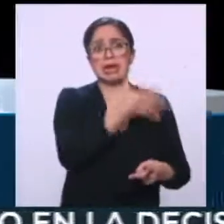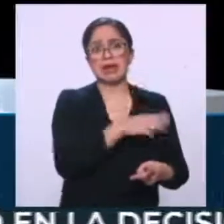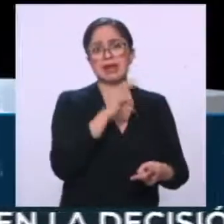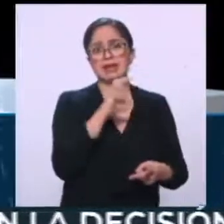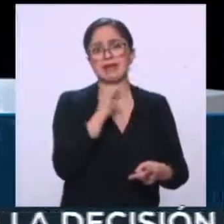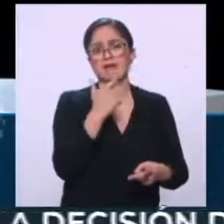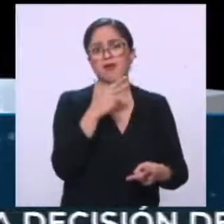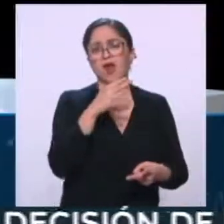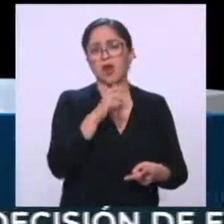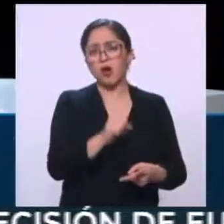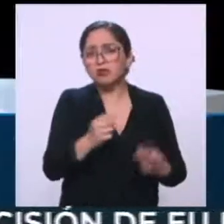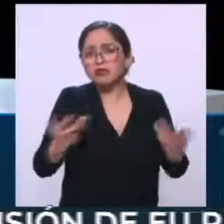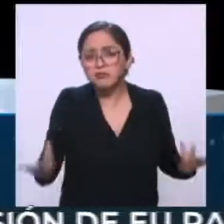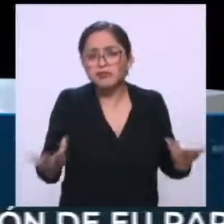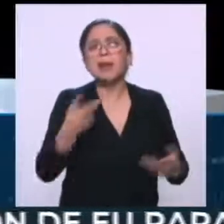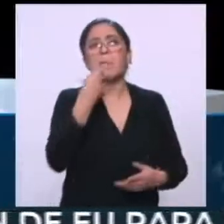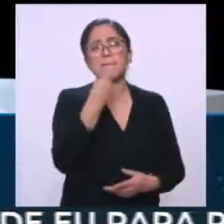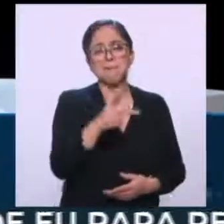porque no